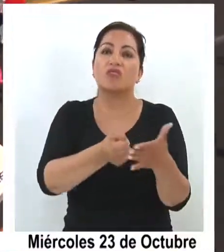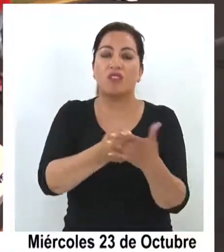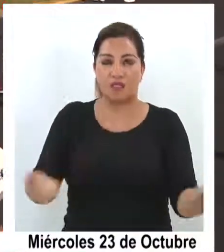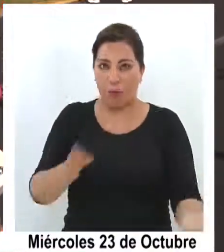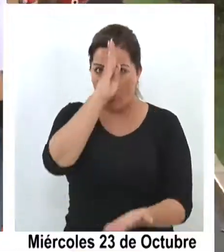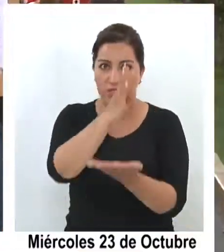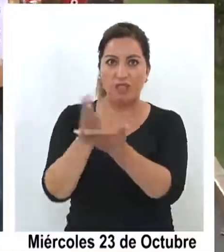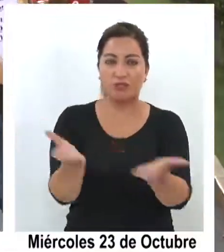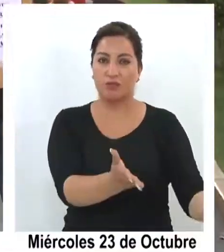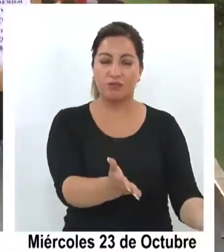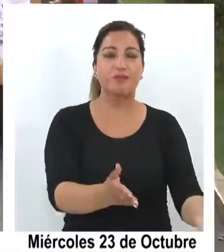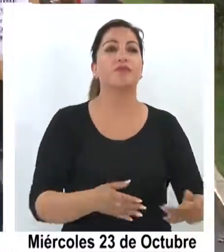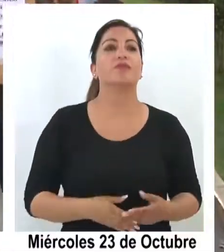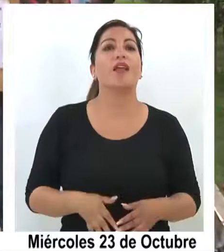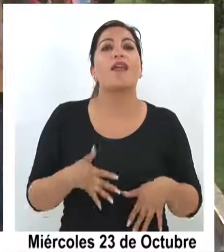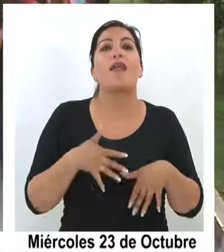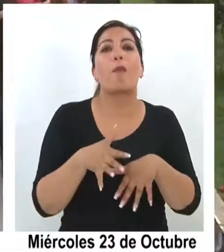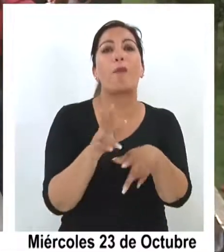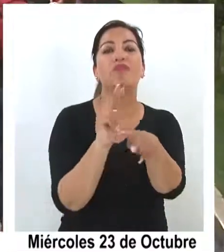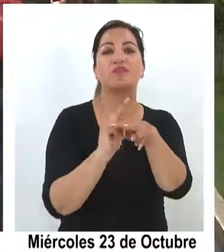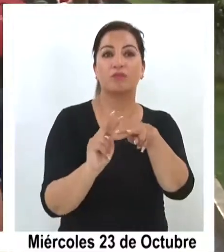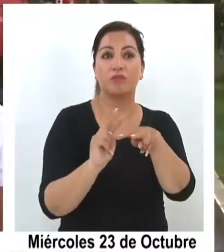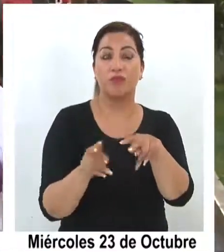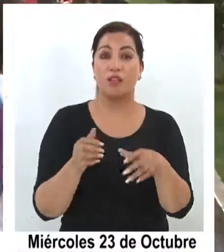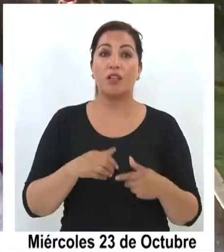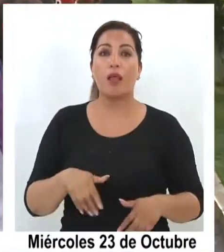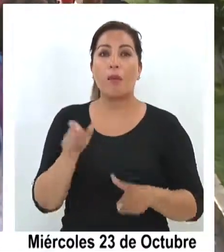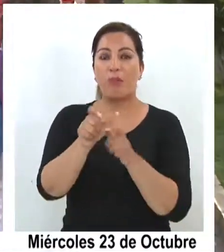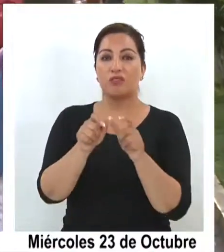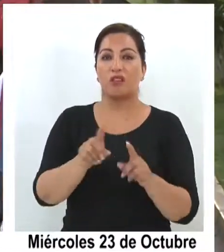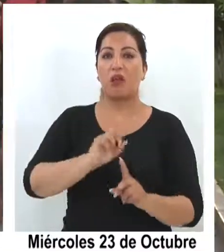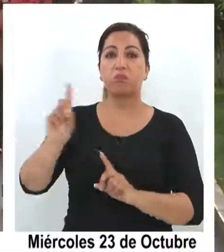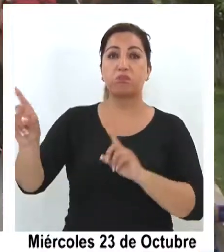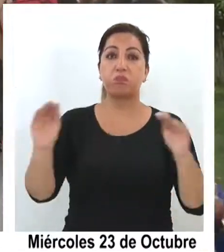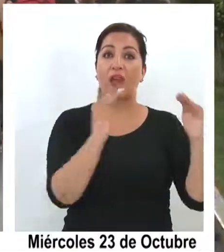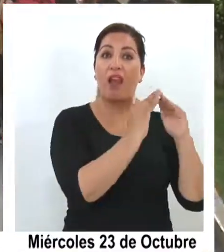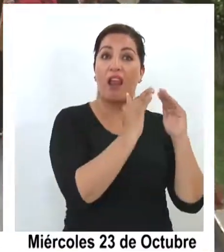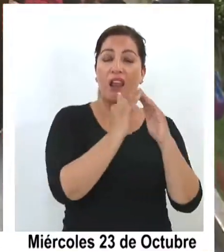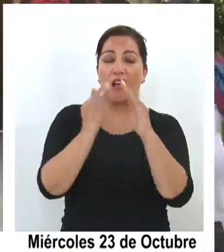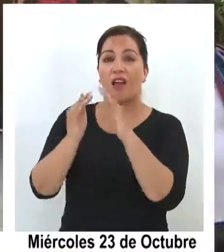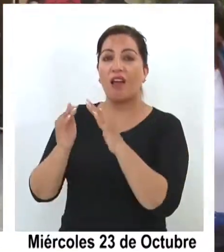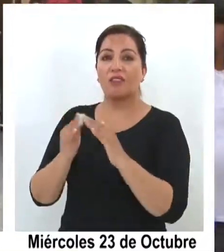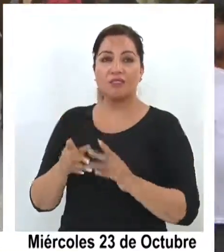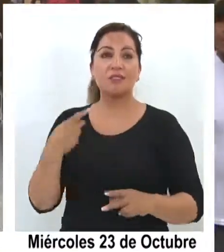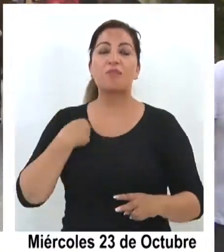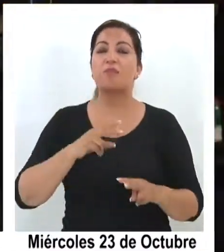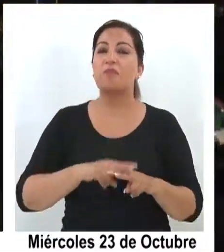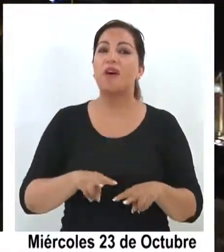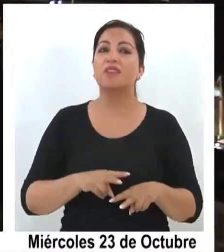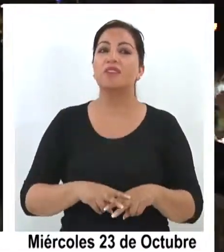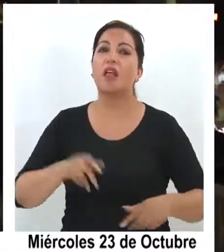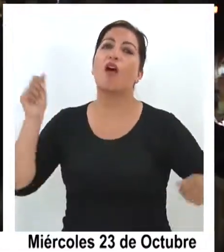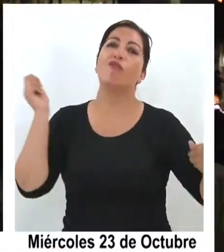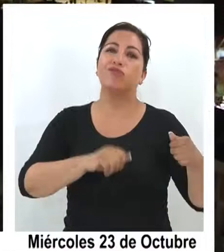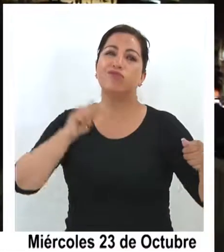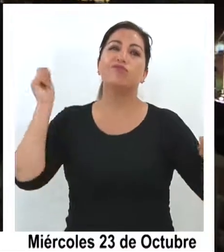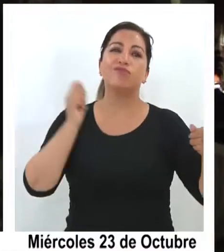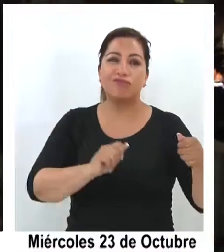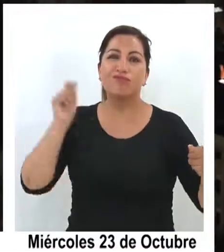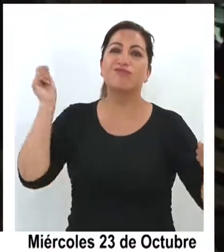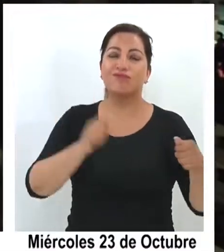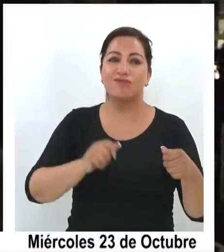algo digno. Tras la marcha pacífica, los asistentes retornaron a sus hogares para protagonizar un masivo